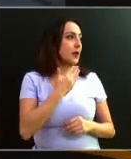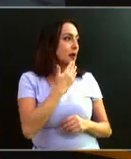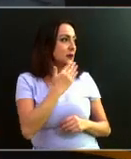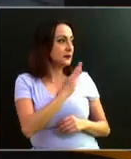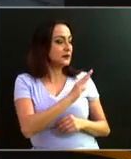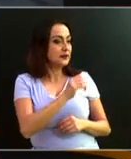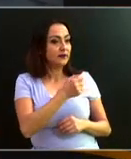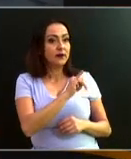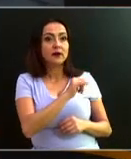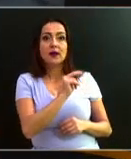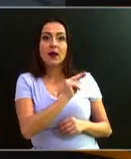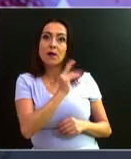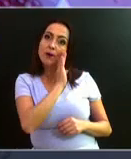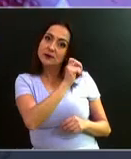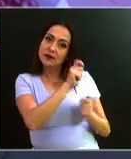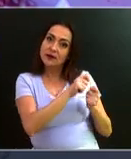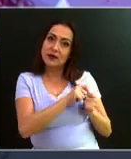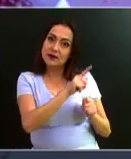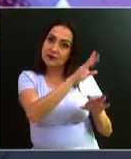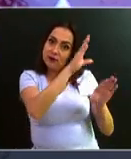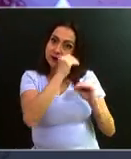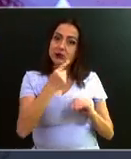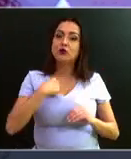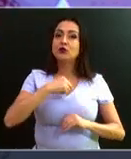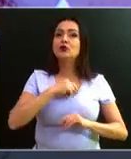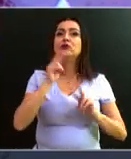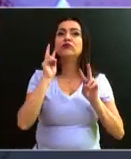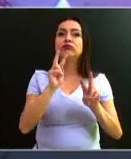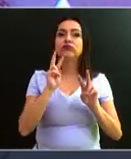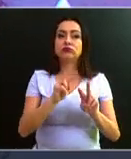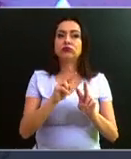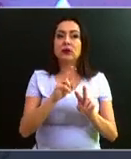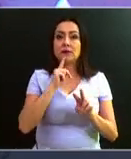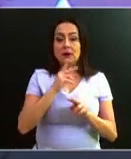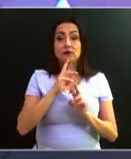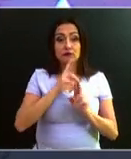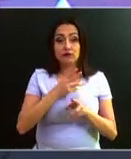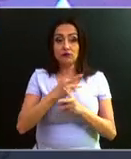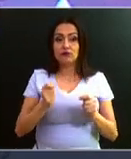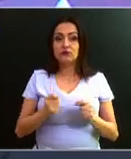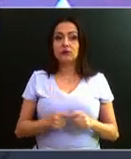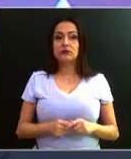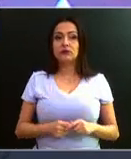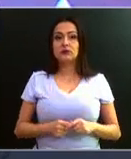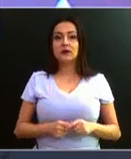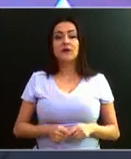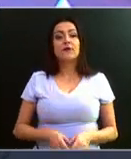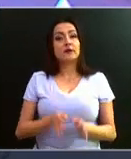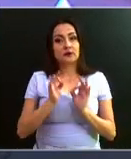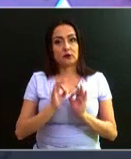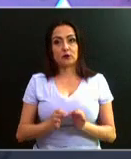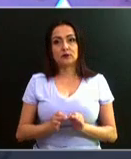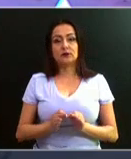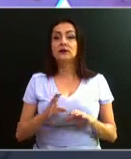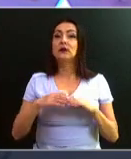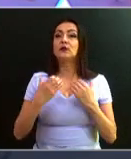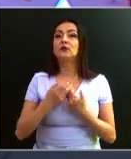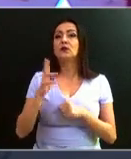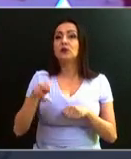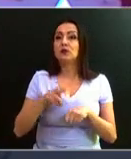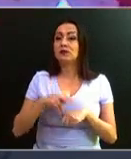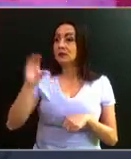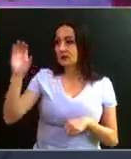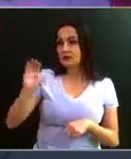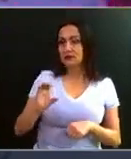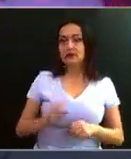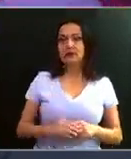a Jeffrey Naranjo por el detalle de esta información. Estaremos pendientes a la resolución definitiva del Consejo Nacional de